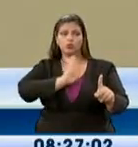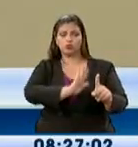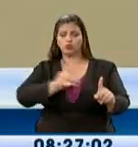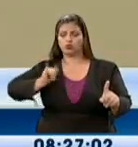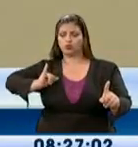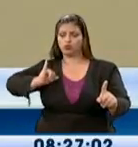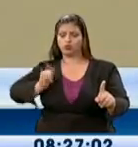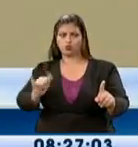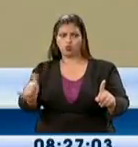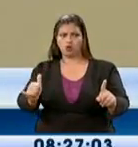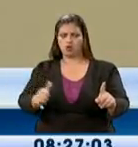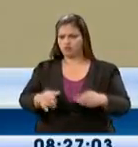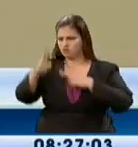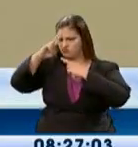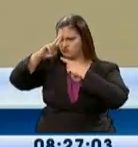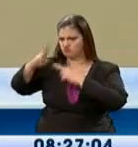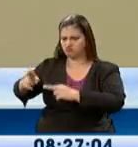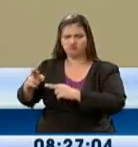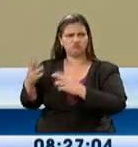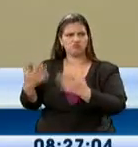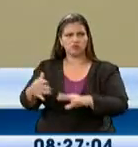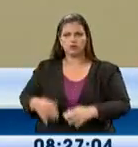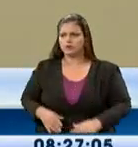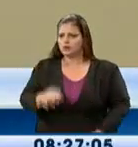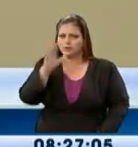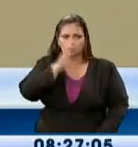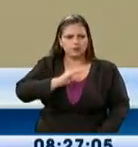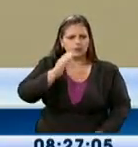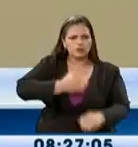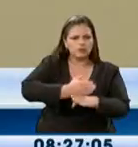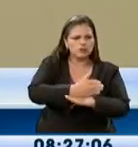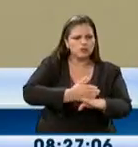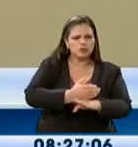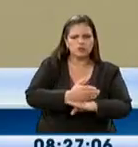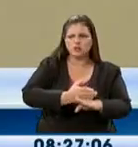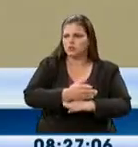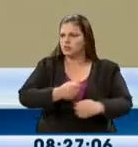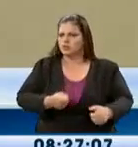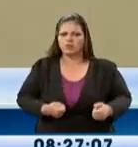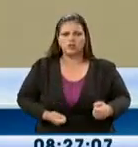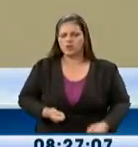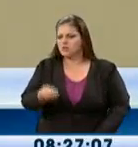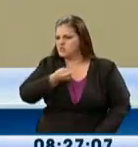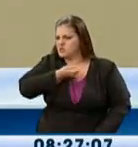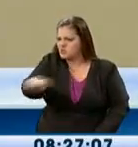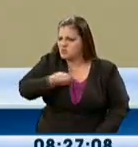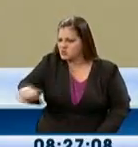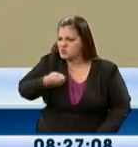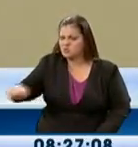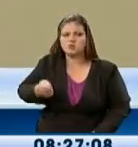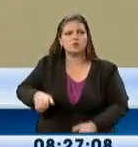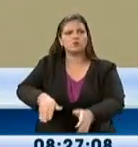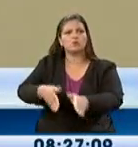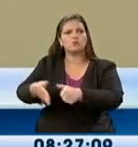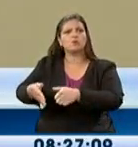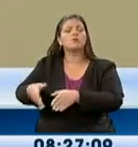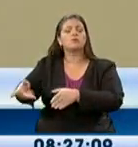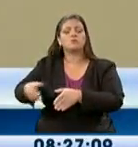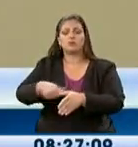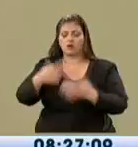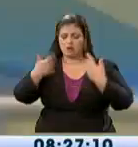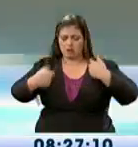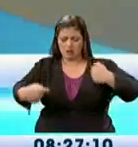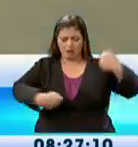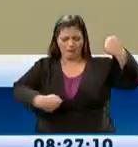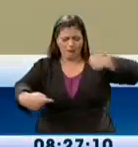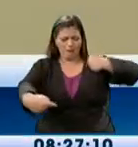un cuchillo en la cocina y profirió a herir a la persona. Trató de darse la fuga, el populacho